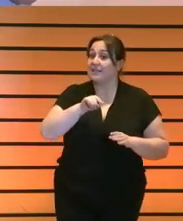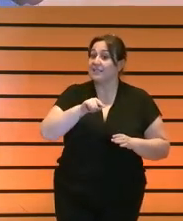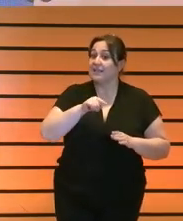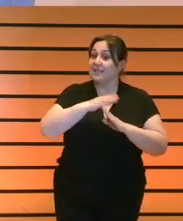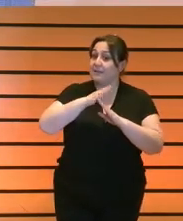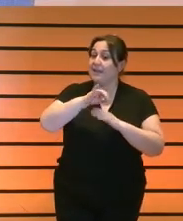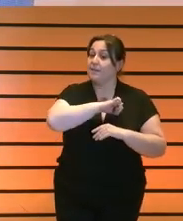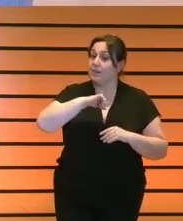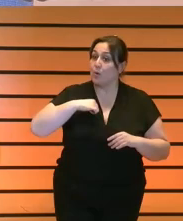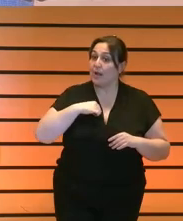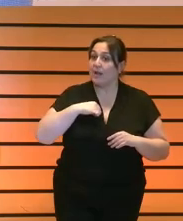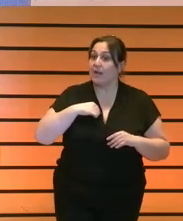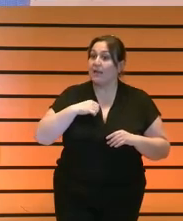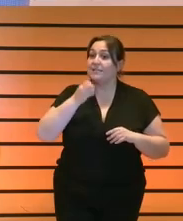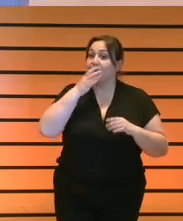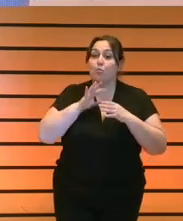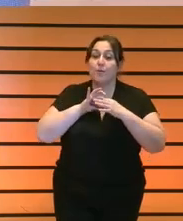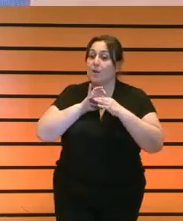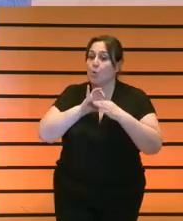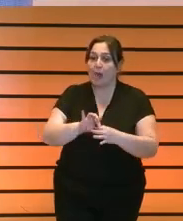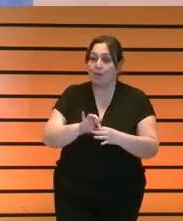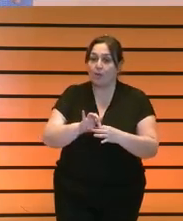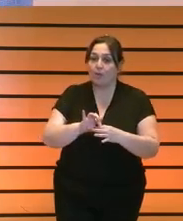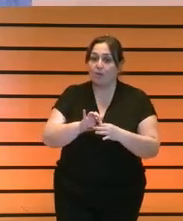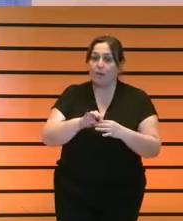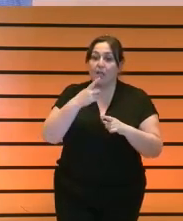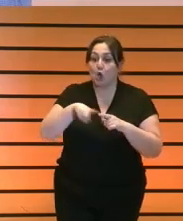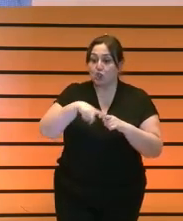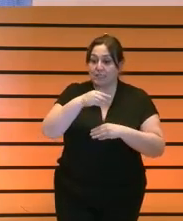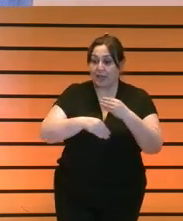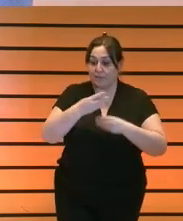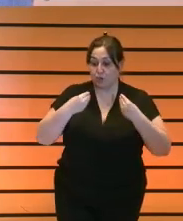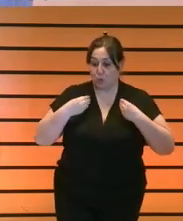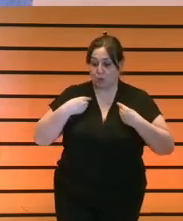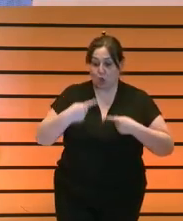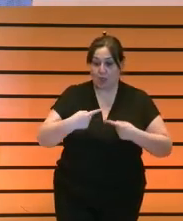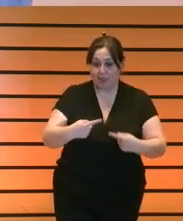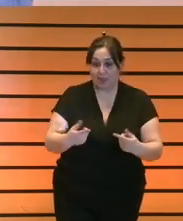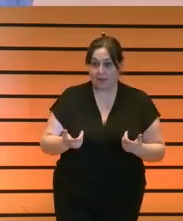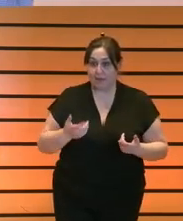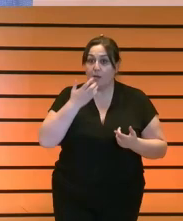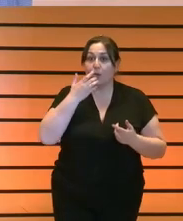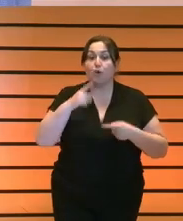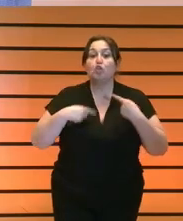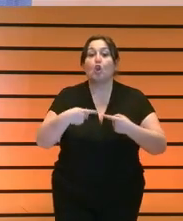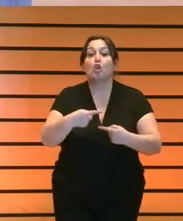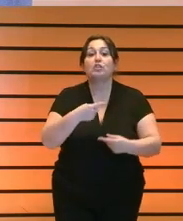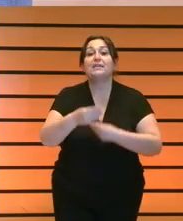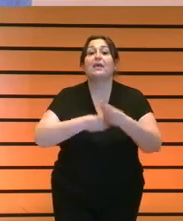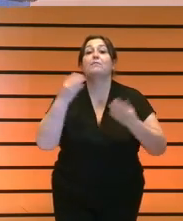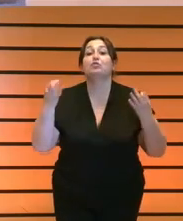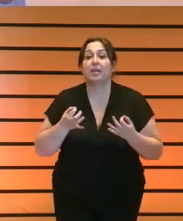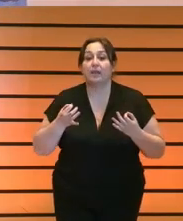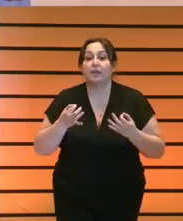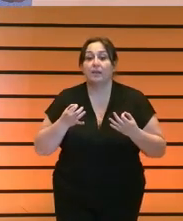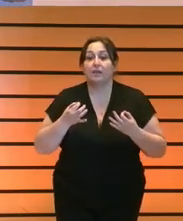nivel individual estaría muy vinculado con lo que hacemos en nuestro día a día. ¿Qué es lo que hacemos prácticamente todos los días? Pues todos los días